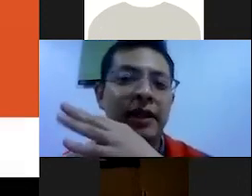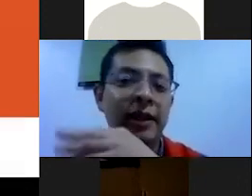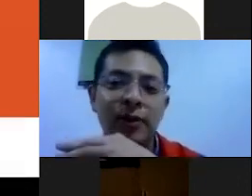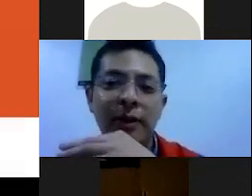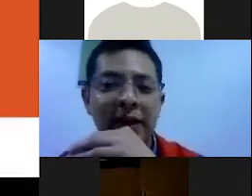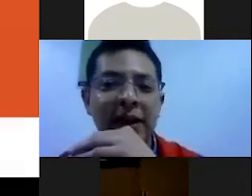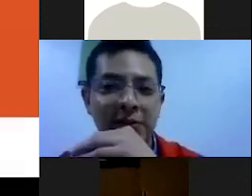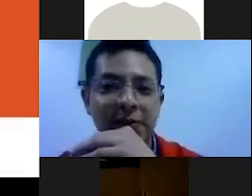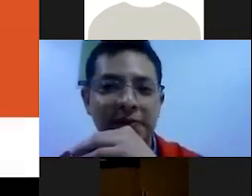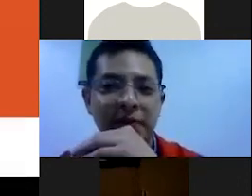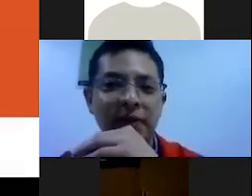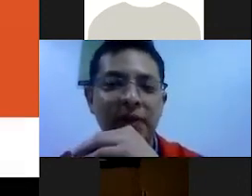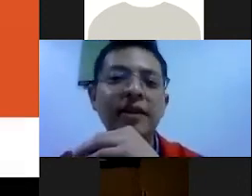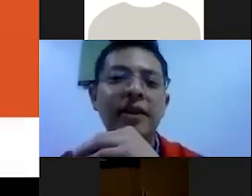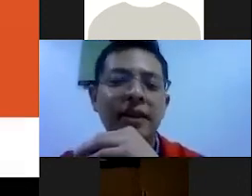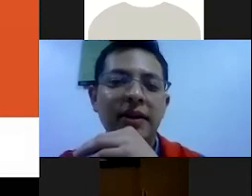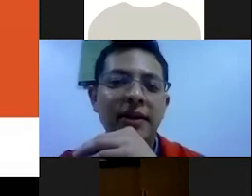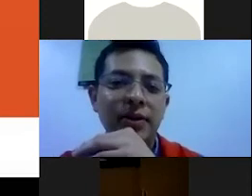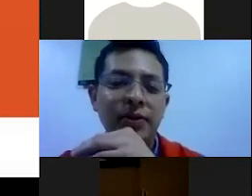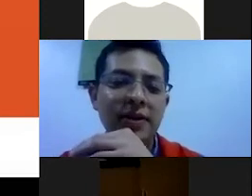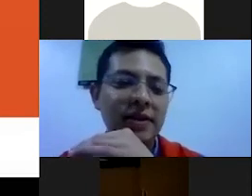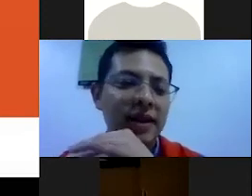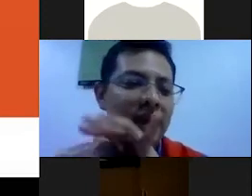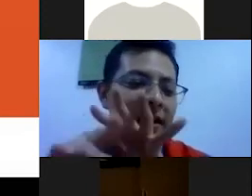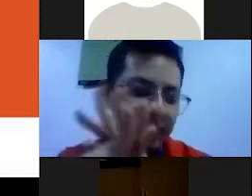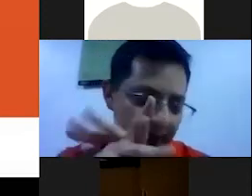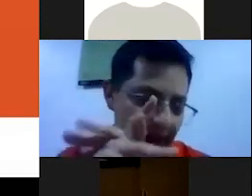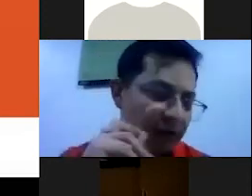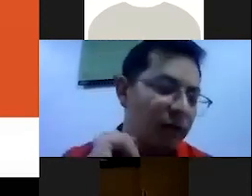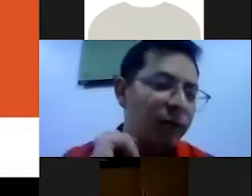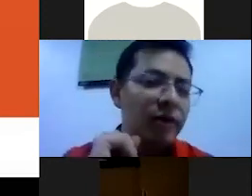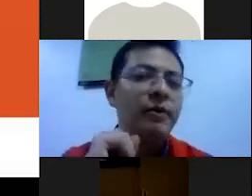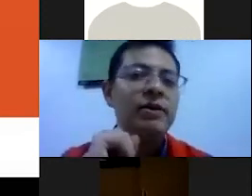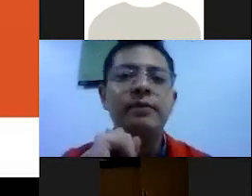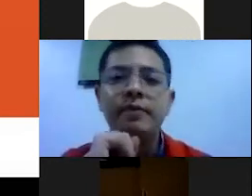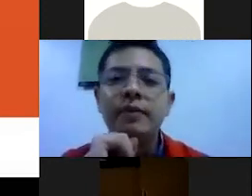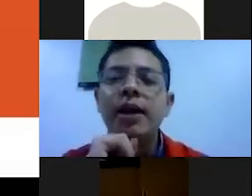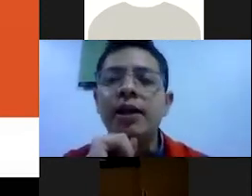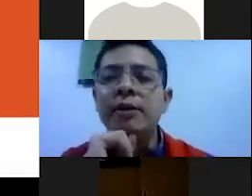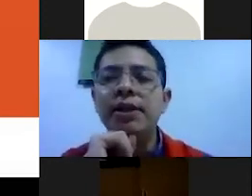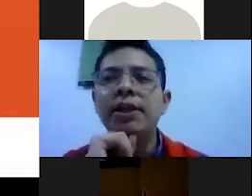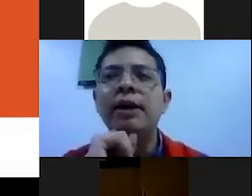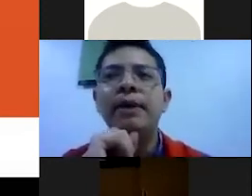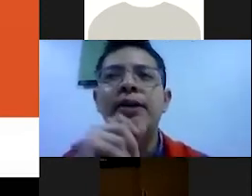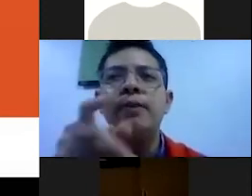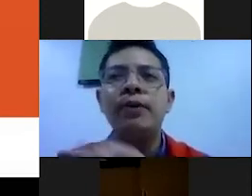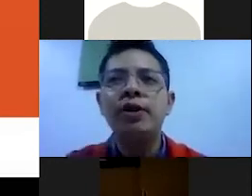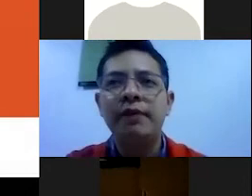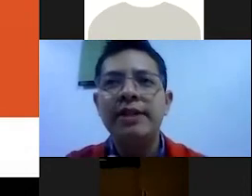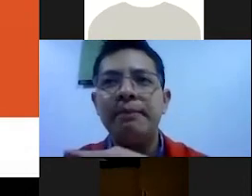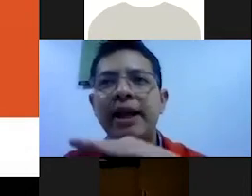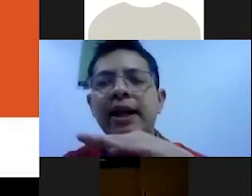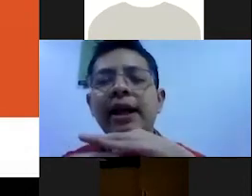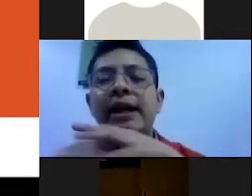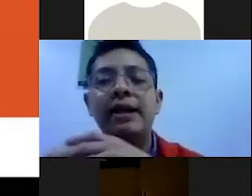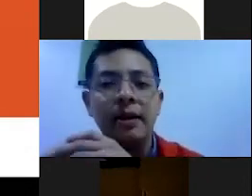fuerza que yo estoy aplicando. ¿Ok? Entonces, esa es una muy buena observación. El RCP se tiene que aplicar sobre una